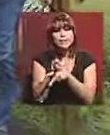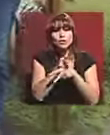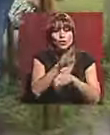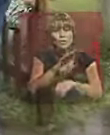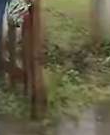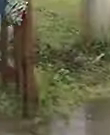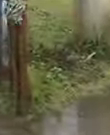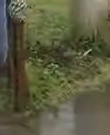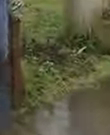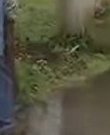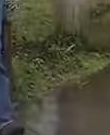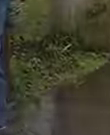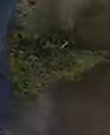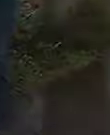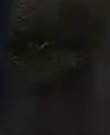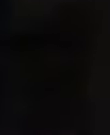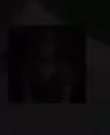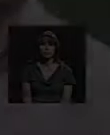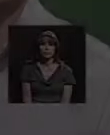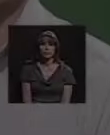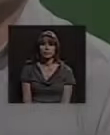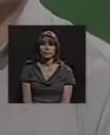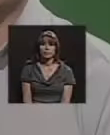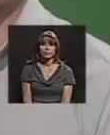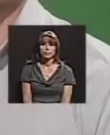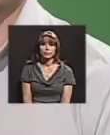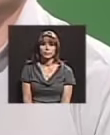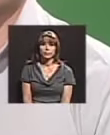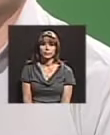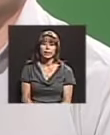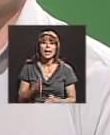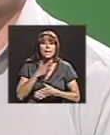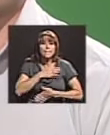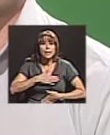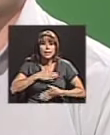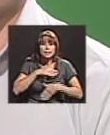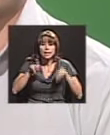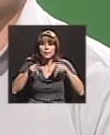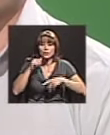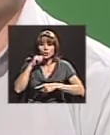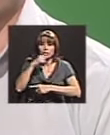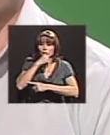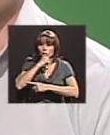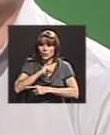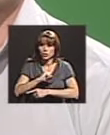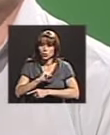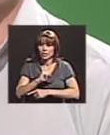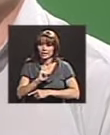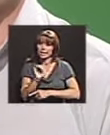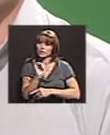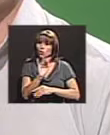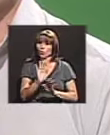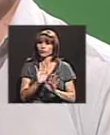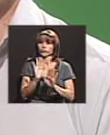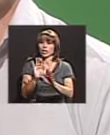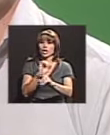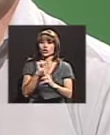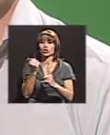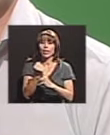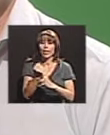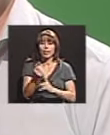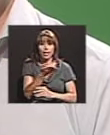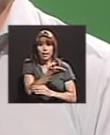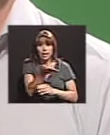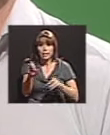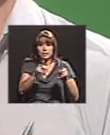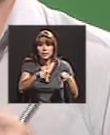del Consejo el placer los mayores es tachado en la sociedad qué engloba a esta población o a este